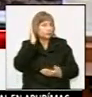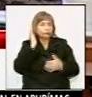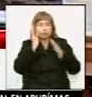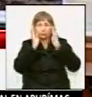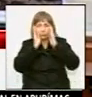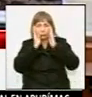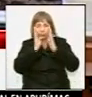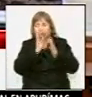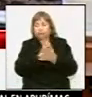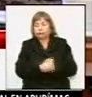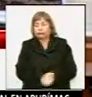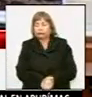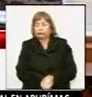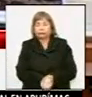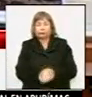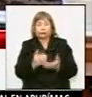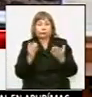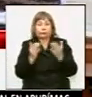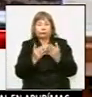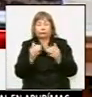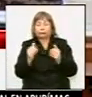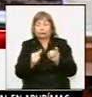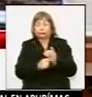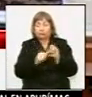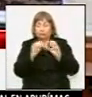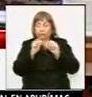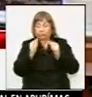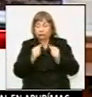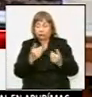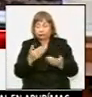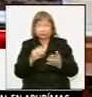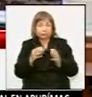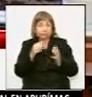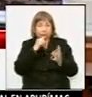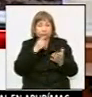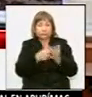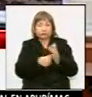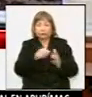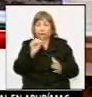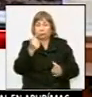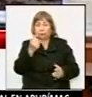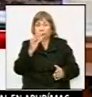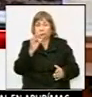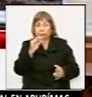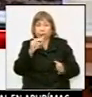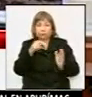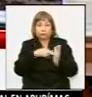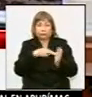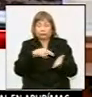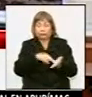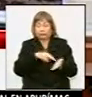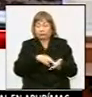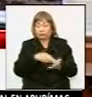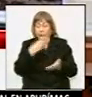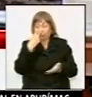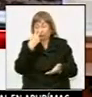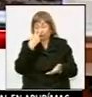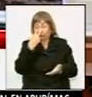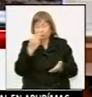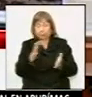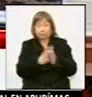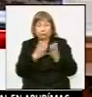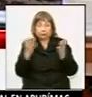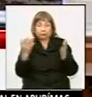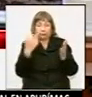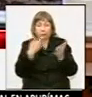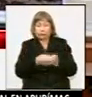atendemos. El Colegio de Arqueólogos nos presentó una carta el 19 de noviembre. Y si ustedes pueden ver en la presentación